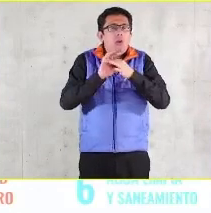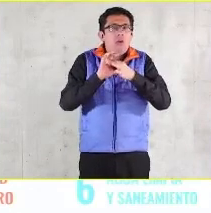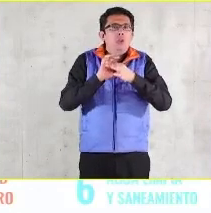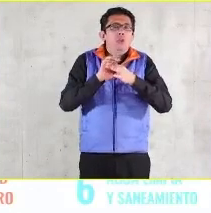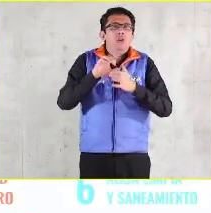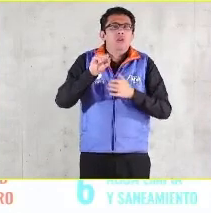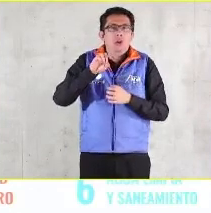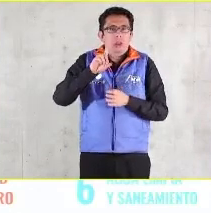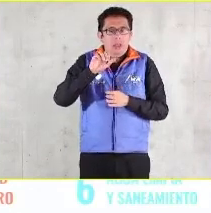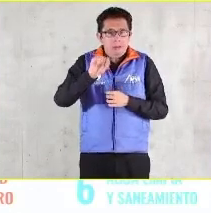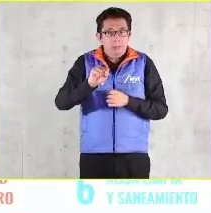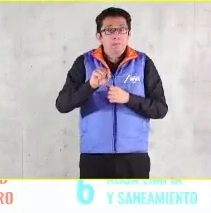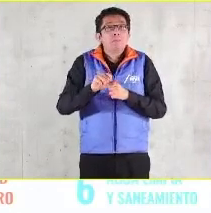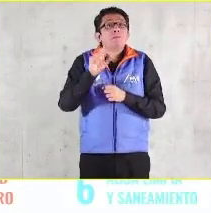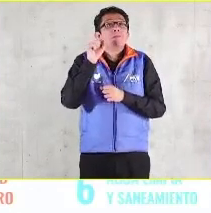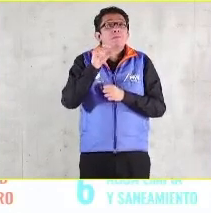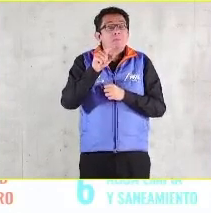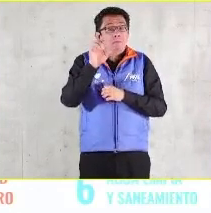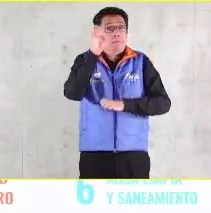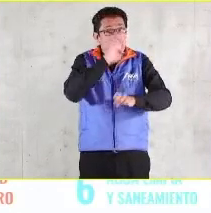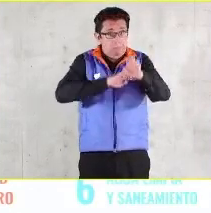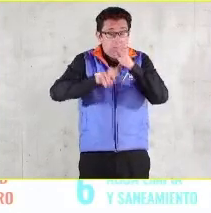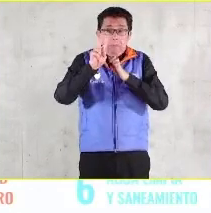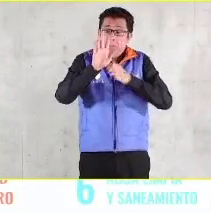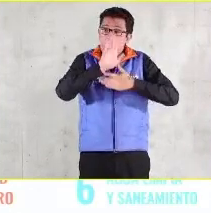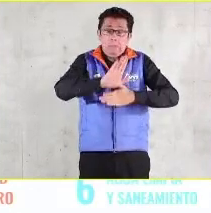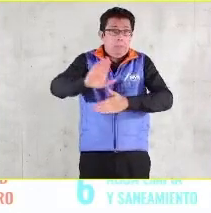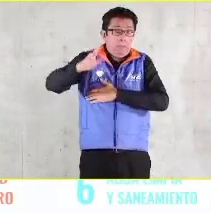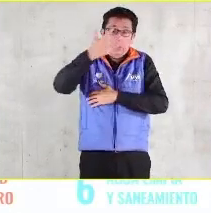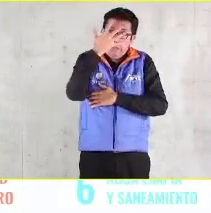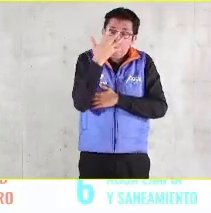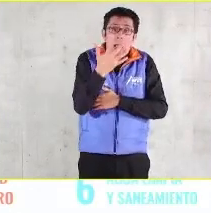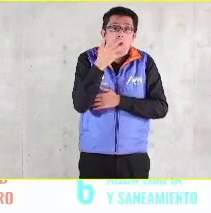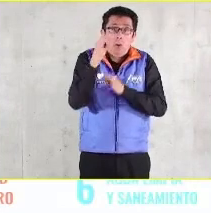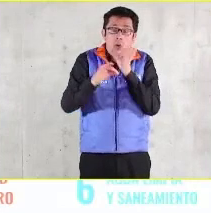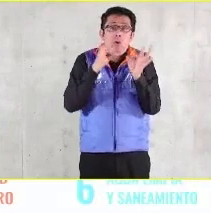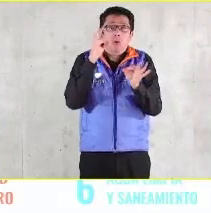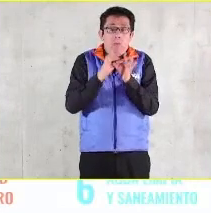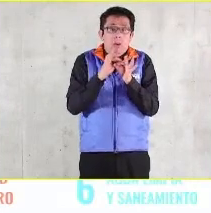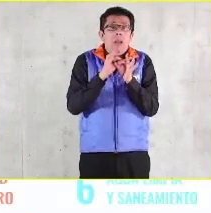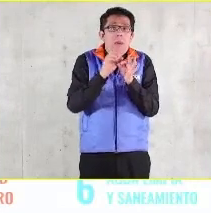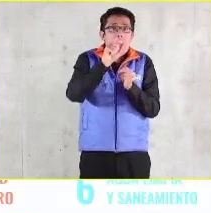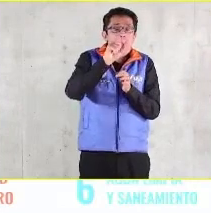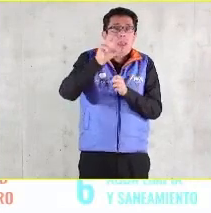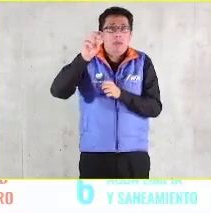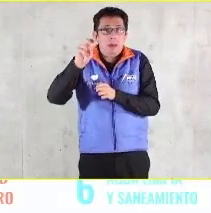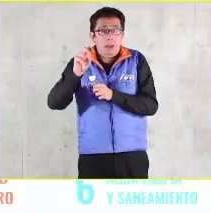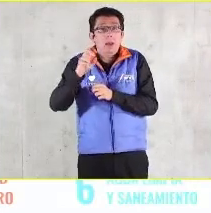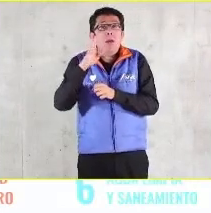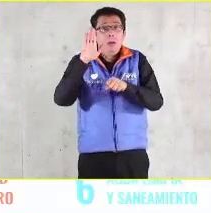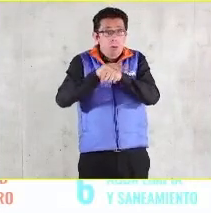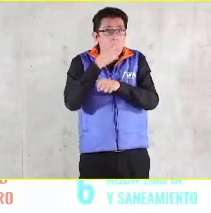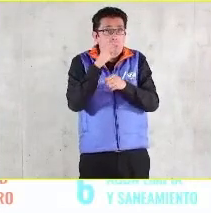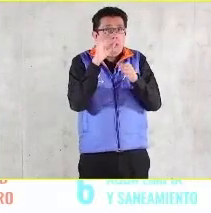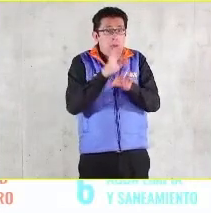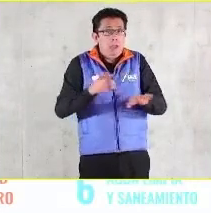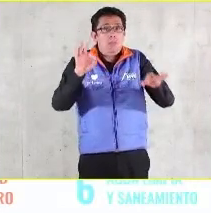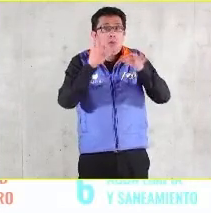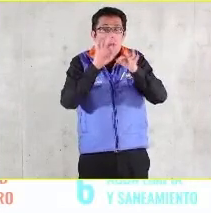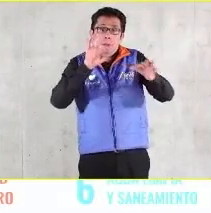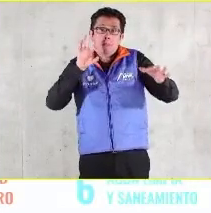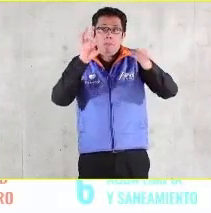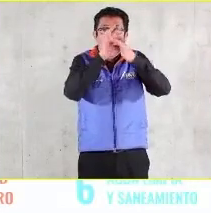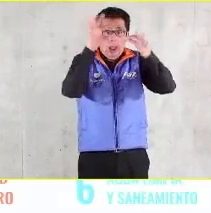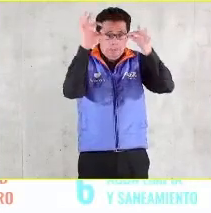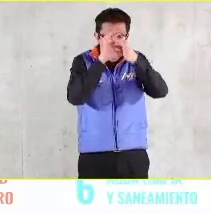muchas de las empresas tienen compromisos muy serios con la Agenda 2030 y era importante alinear este nuevo modelo y dejar claro en